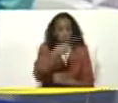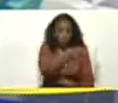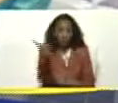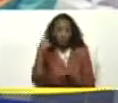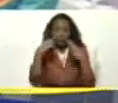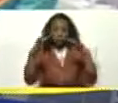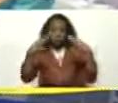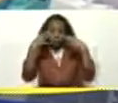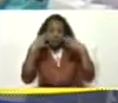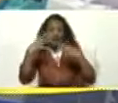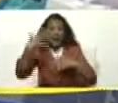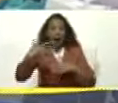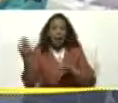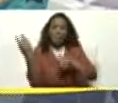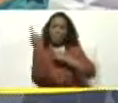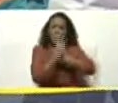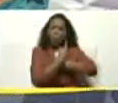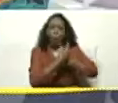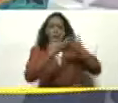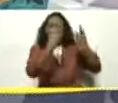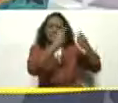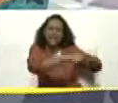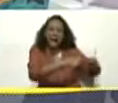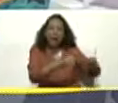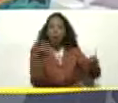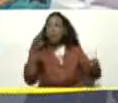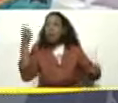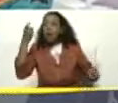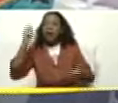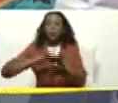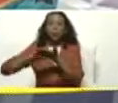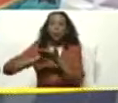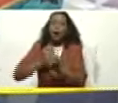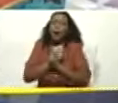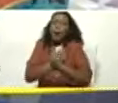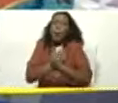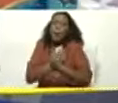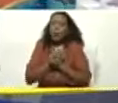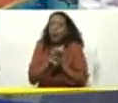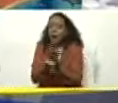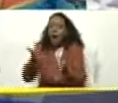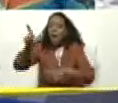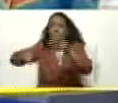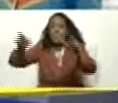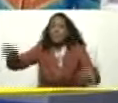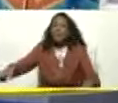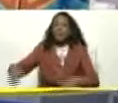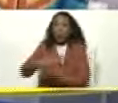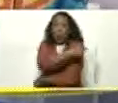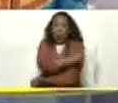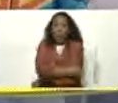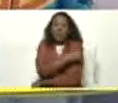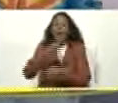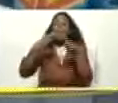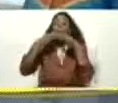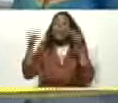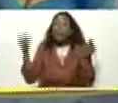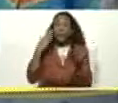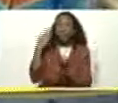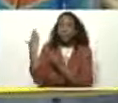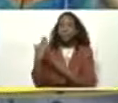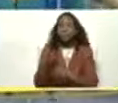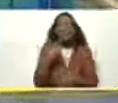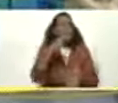vean ante cada sanción criminal una solución amorosa y genial qué me dice la